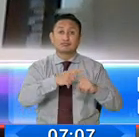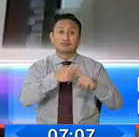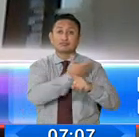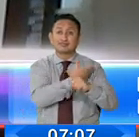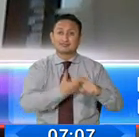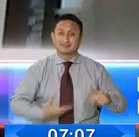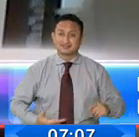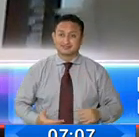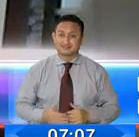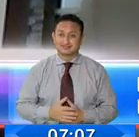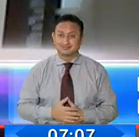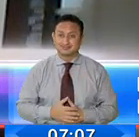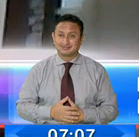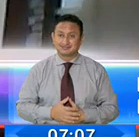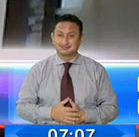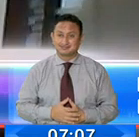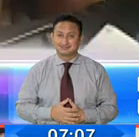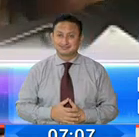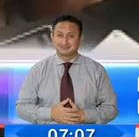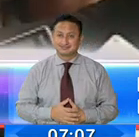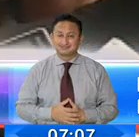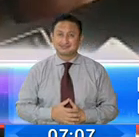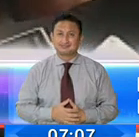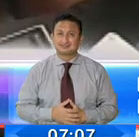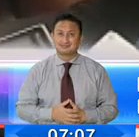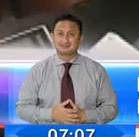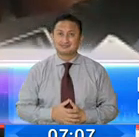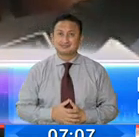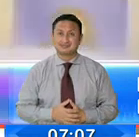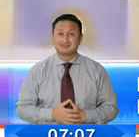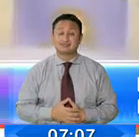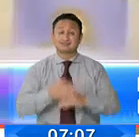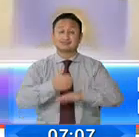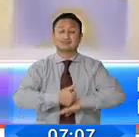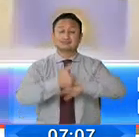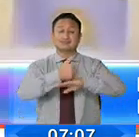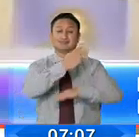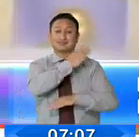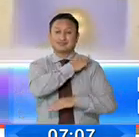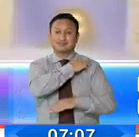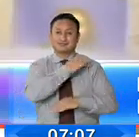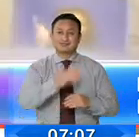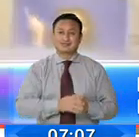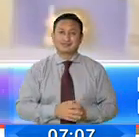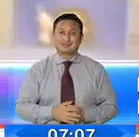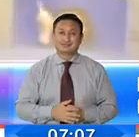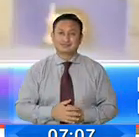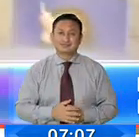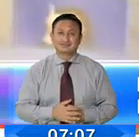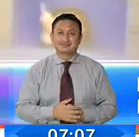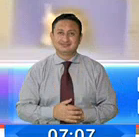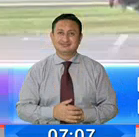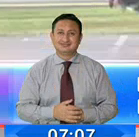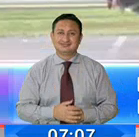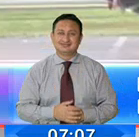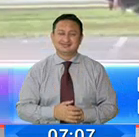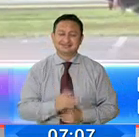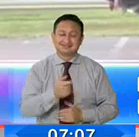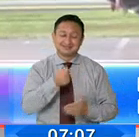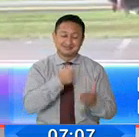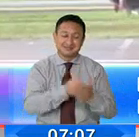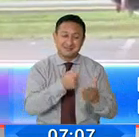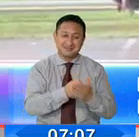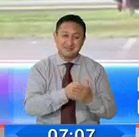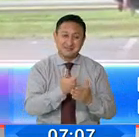República, Rafael Correa. Esto debido a que el general Jorge Gabela denunció en su momento las irregularidades en la compra de dichos